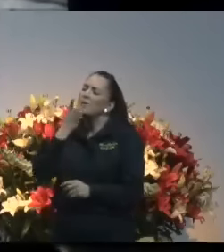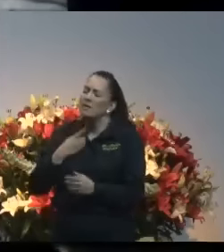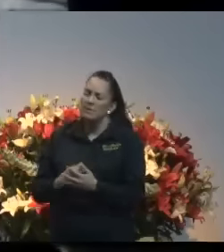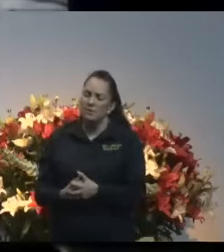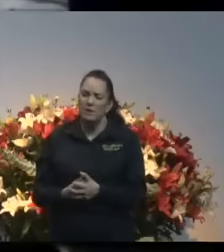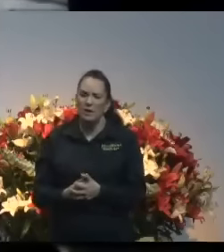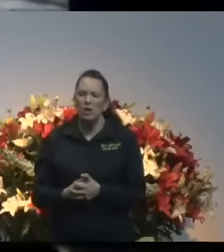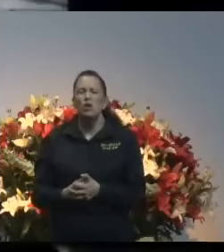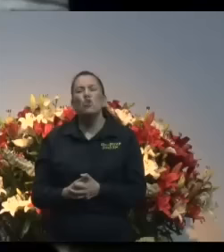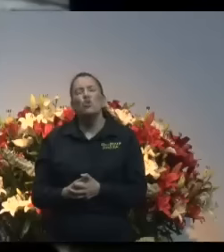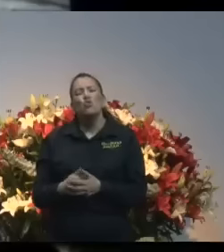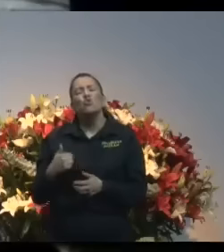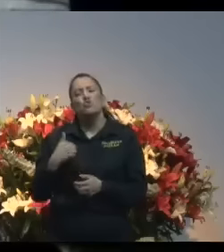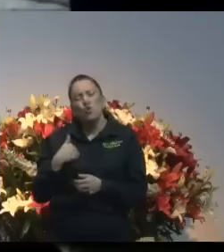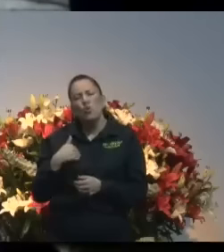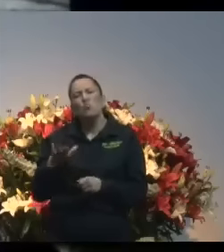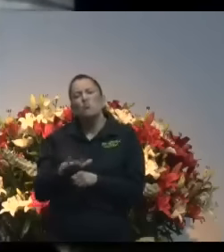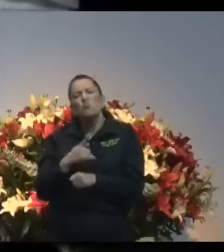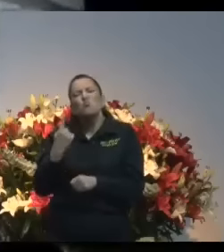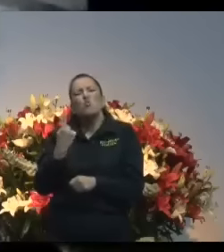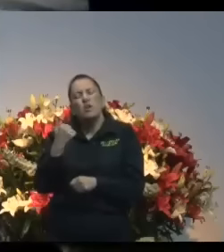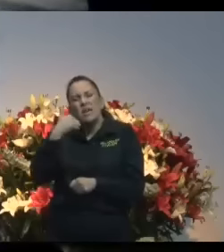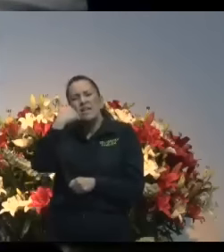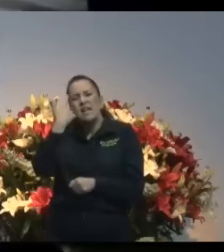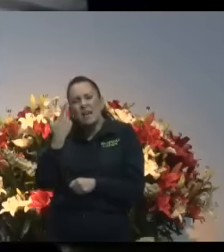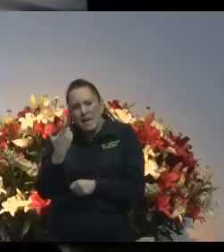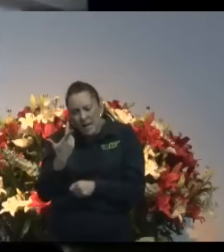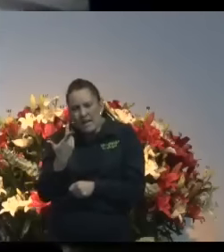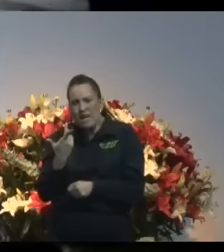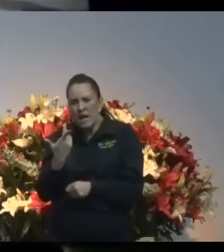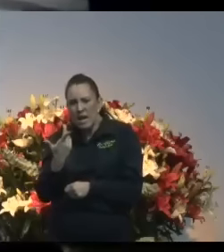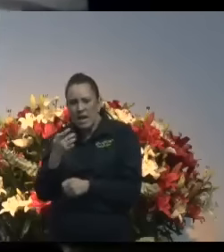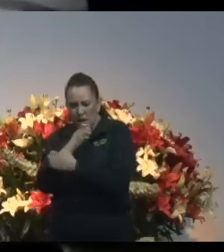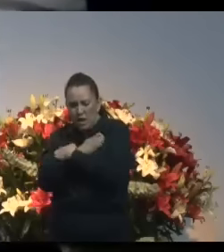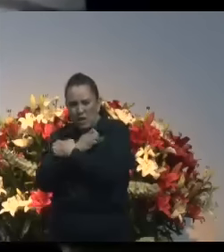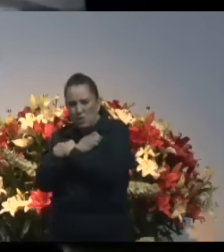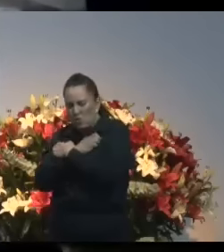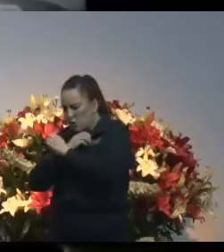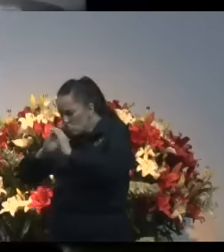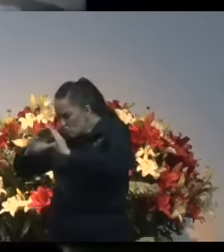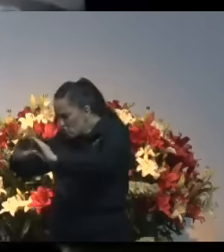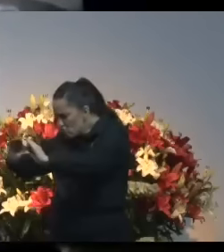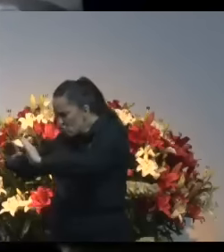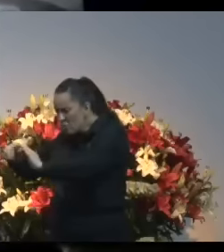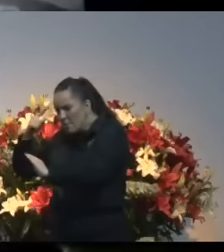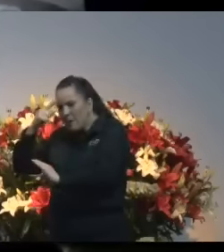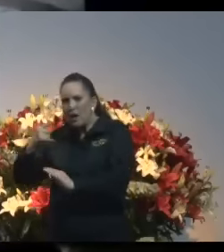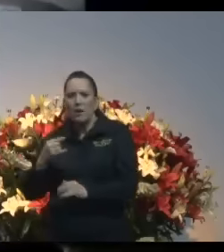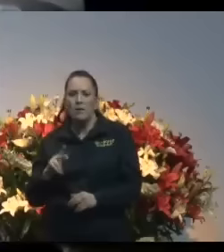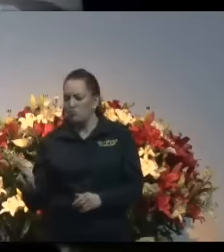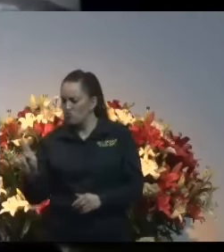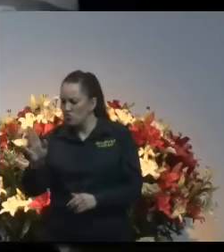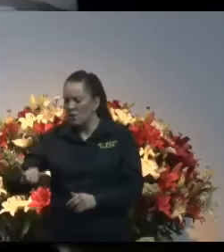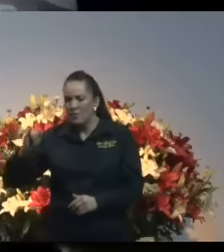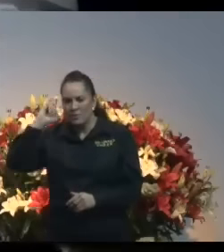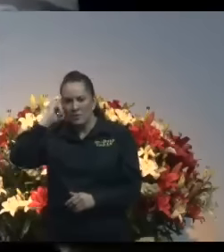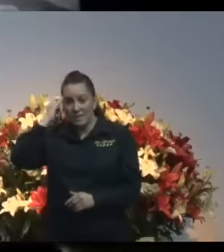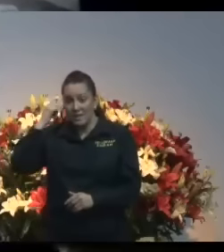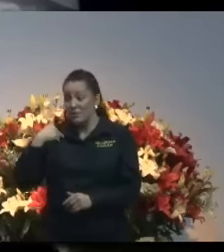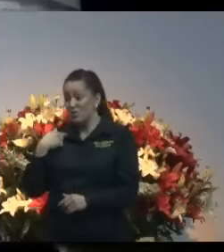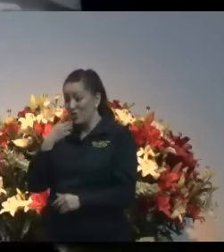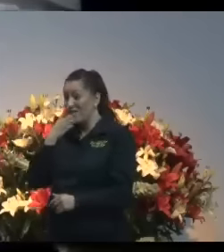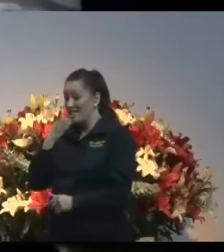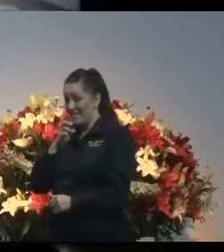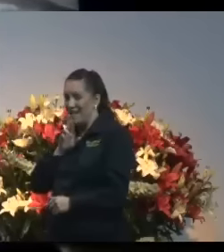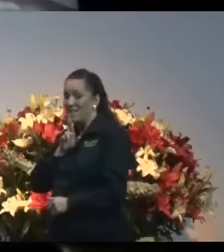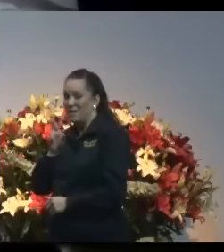llevarle educación a los indígenas. Fue una pregunta de una mamá. Y yo les daba la respuesta y decía,